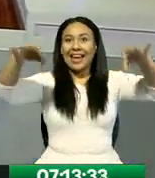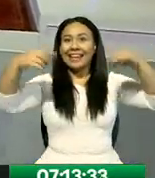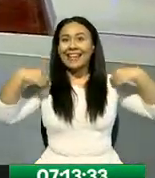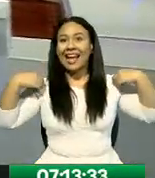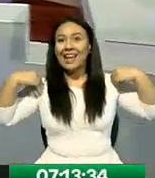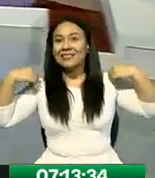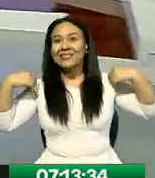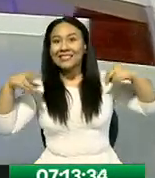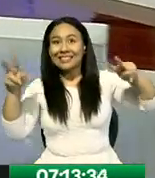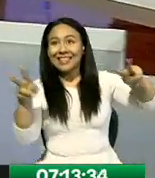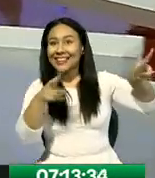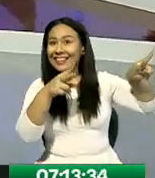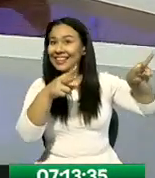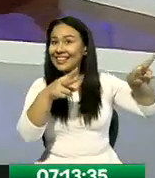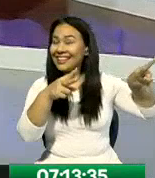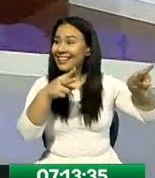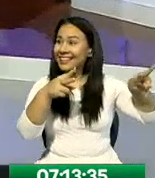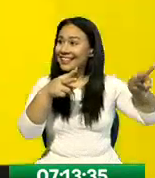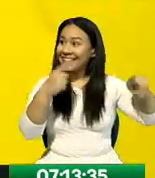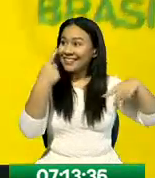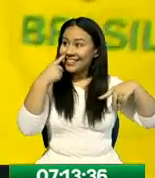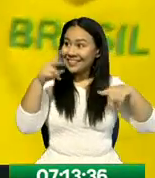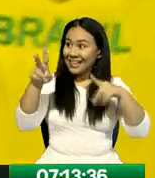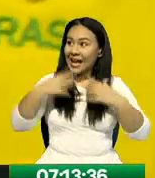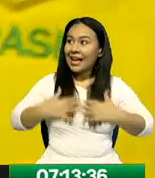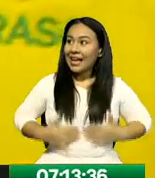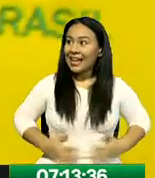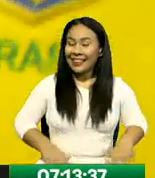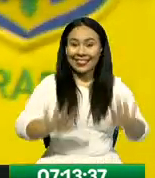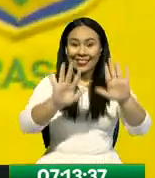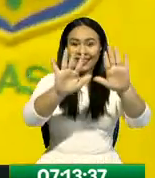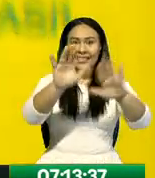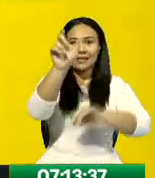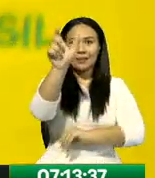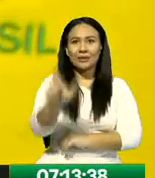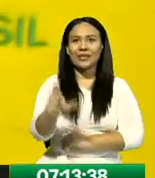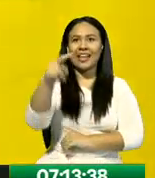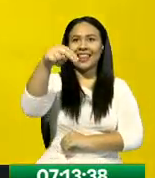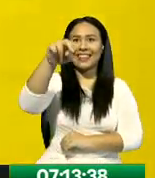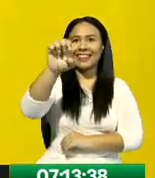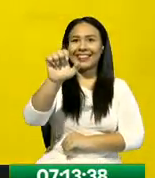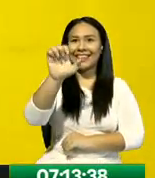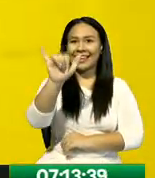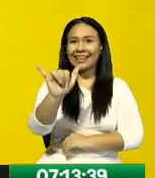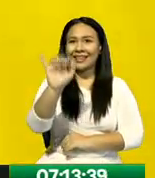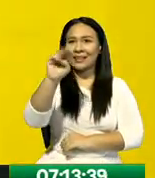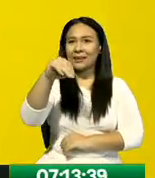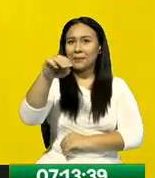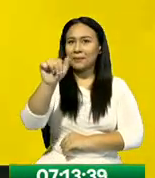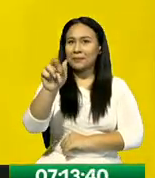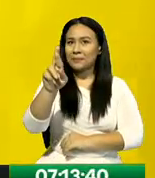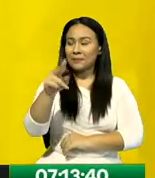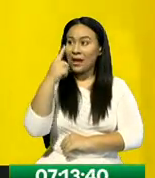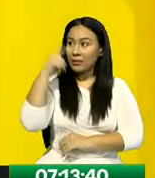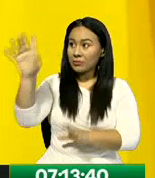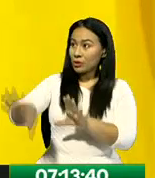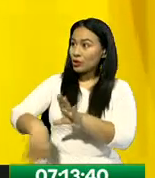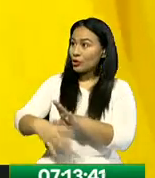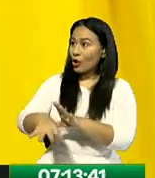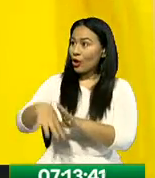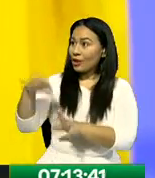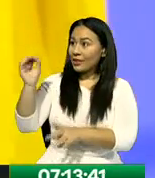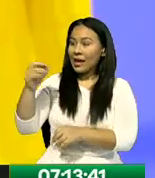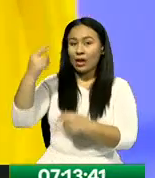camiseta de la selección brasileña, la de Neymar, la número 10. Esta la vamos a sortear en la noticia, en